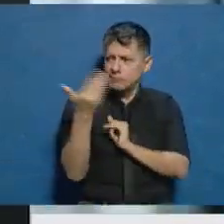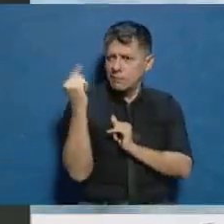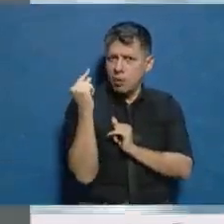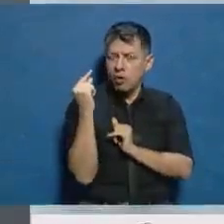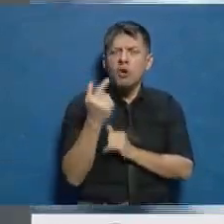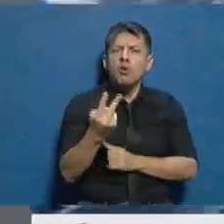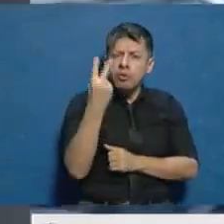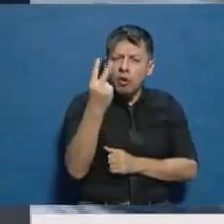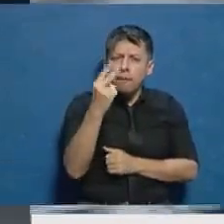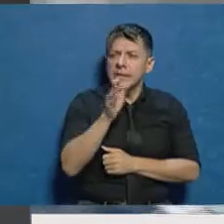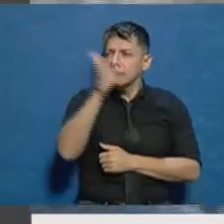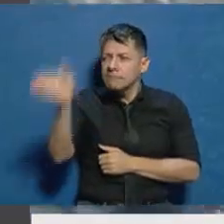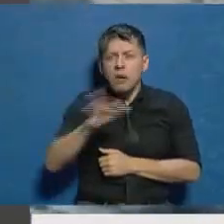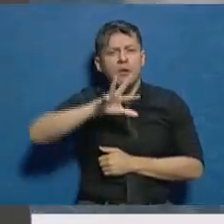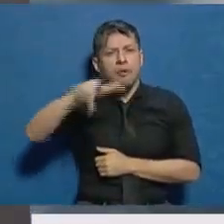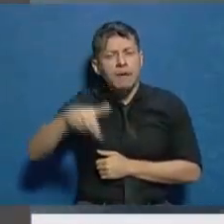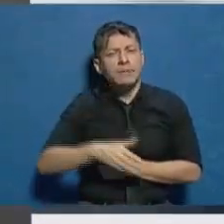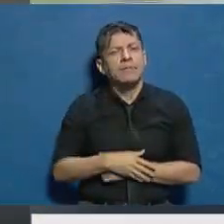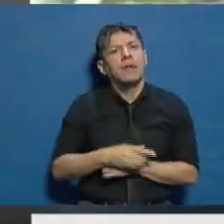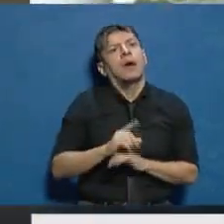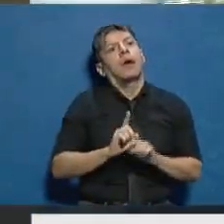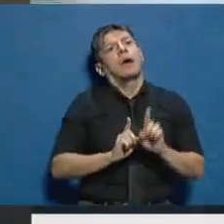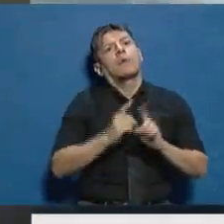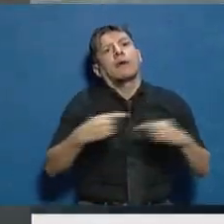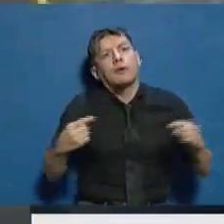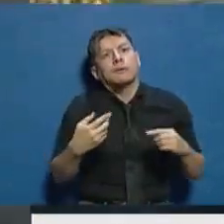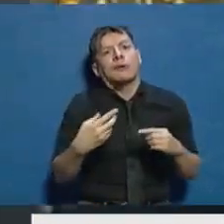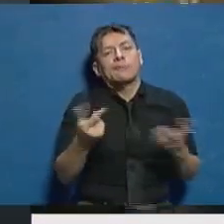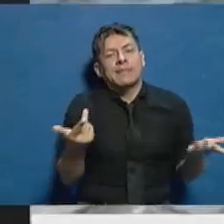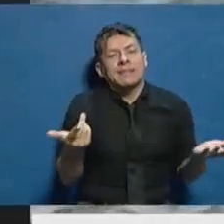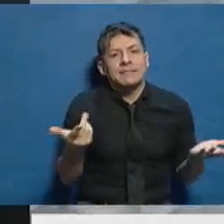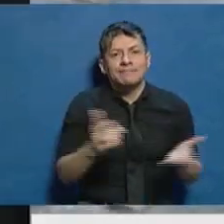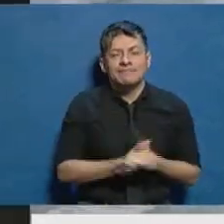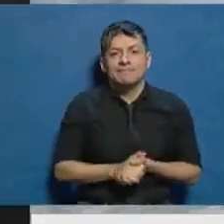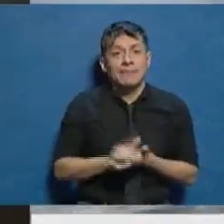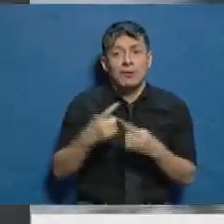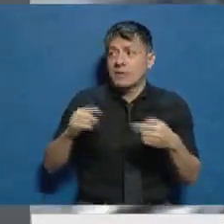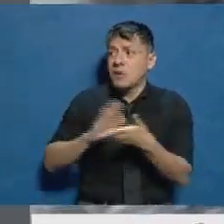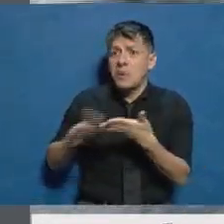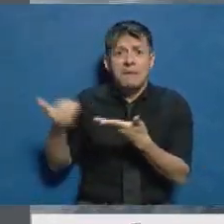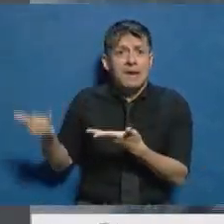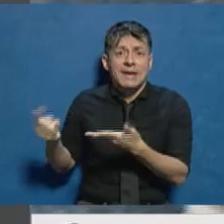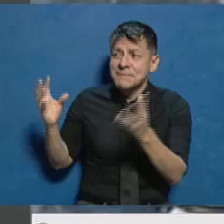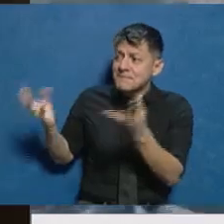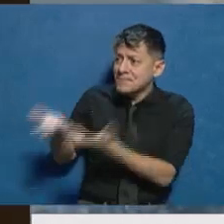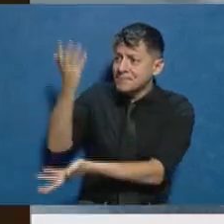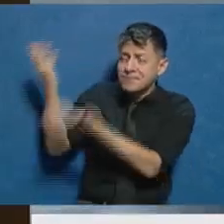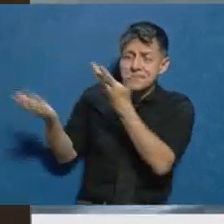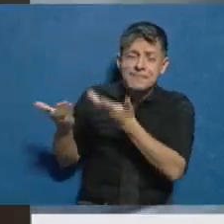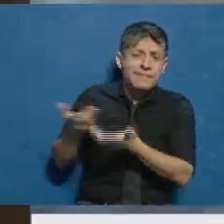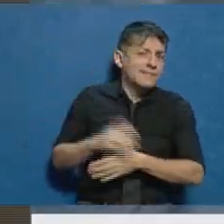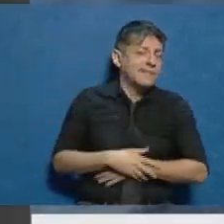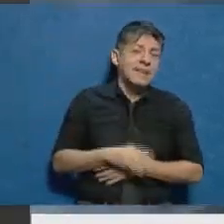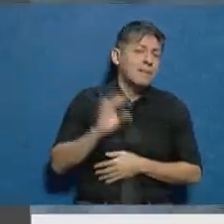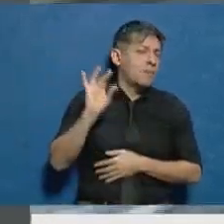robado dos veces y que había logrado comprar algunos elementos que tenía nuevos en esa casa. Así que, bueno, imagínense en esta situación